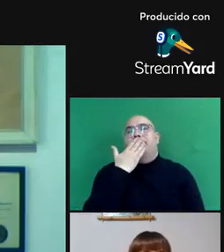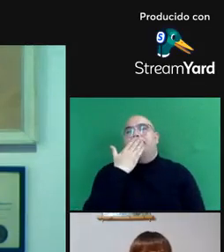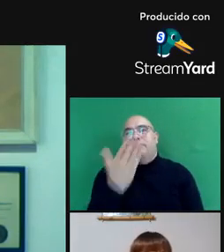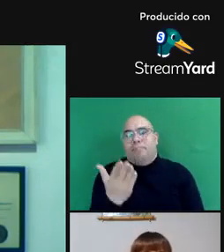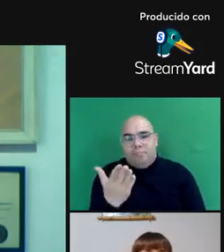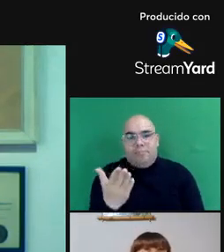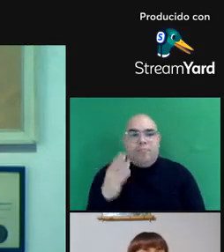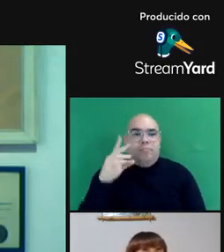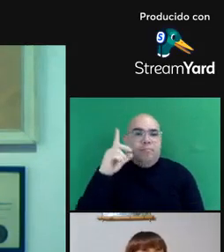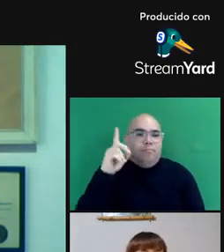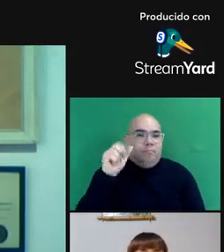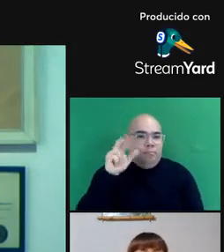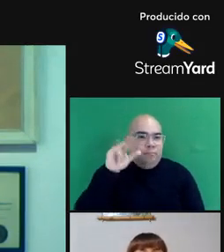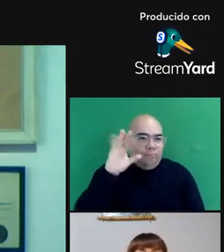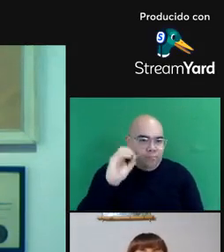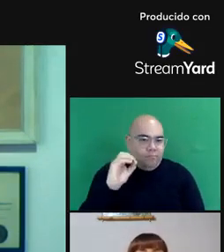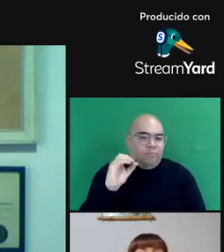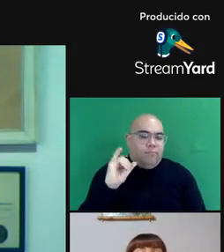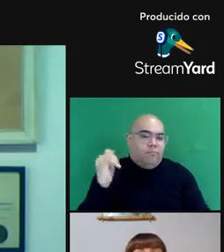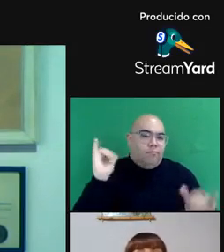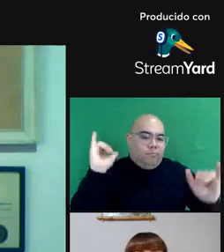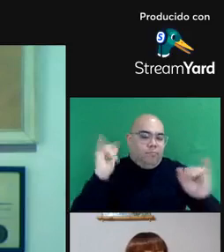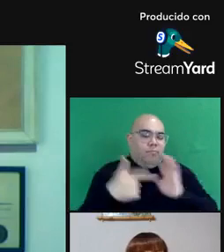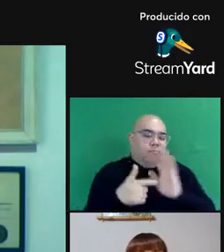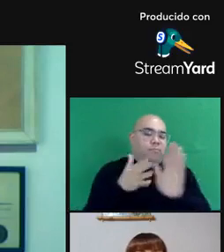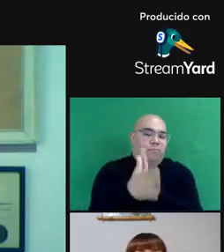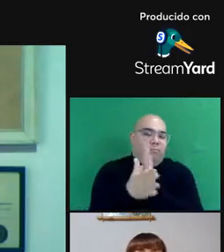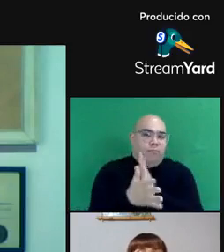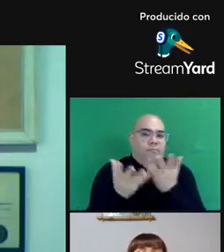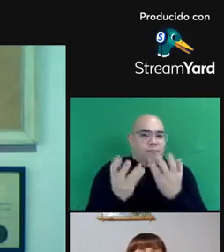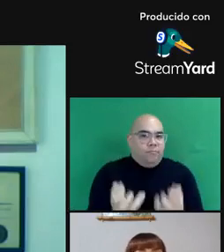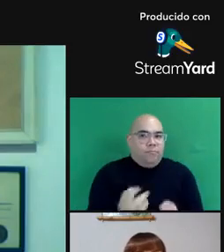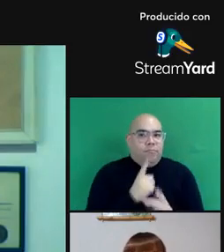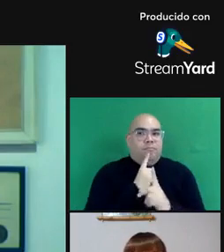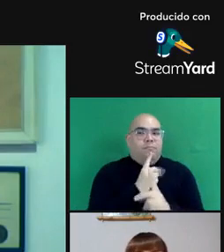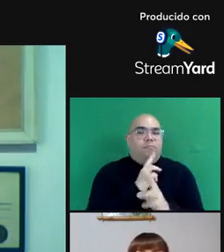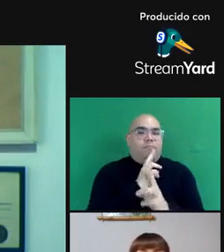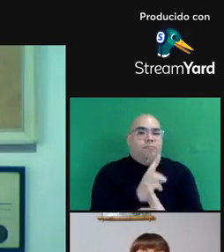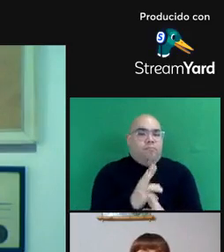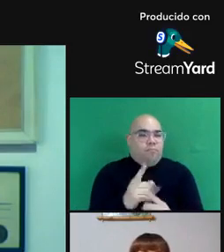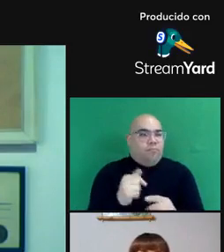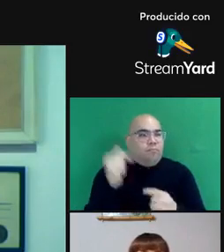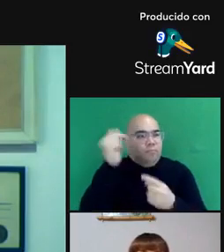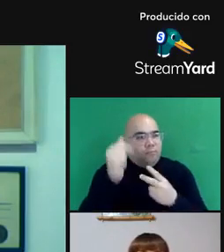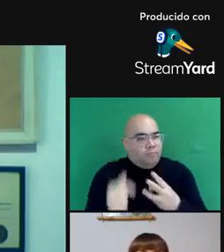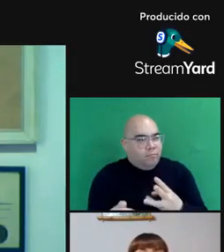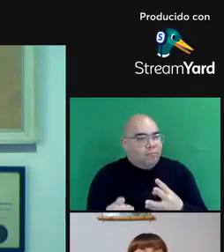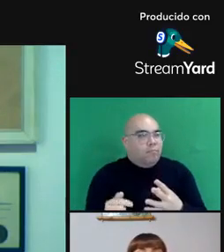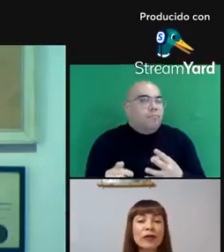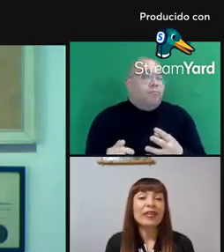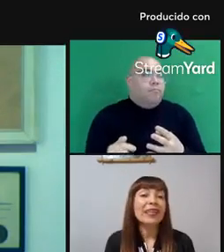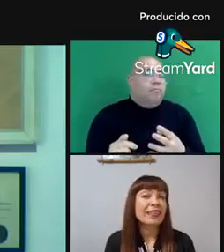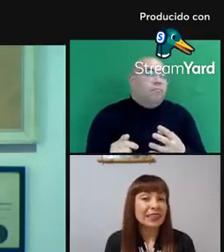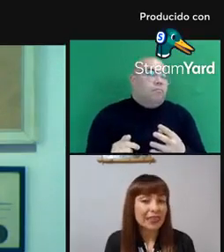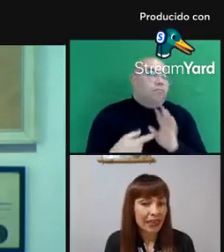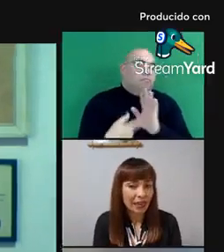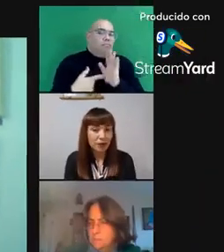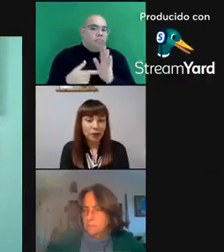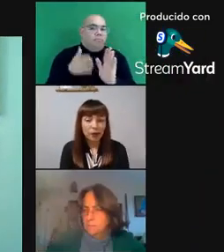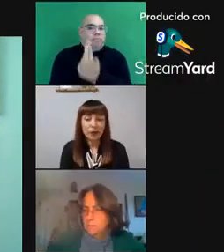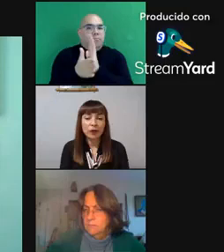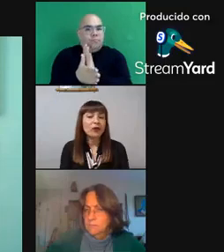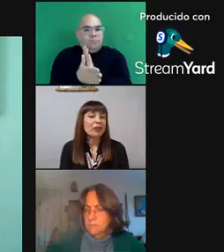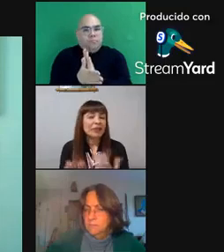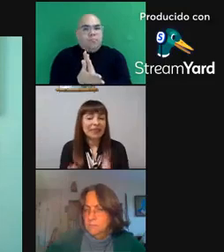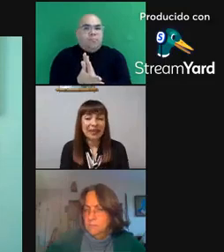para cerrar este conversatorio, quiero dar la palabra a cada panelista, a cada colectivo, para concluir lo que quieran destacar